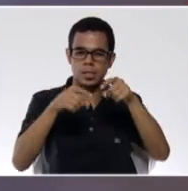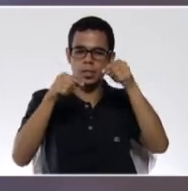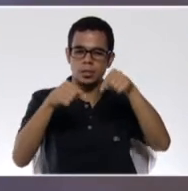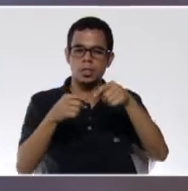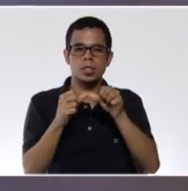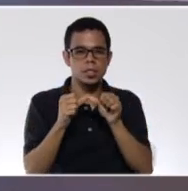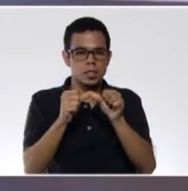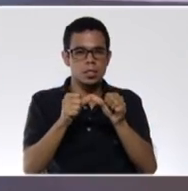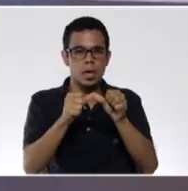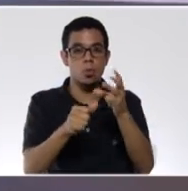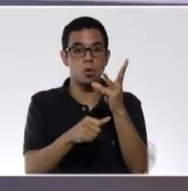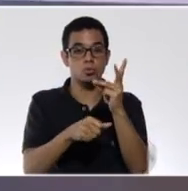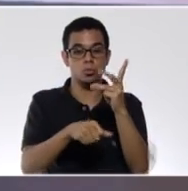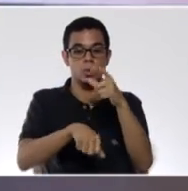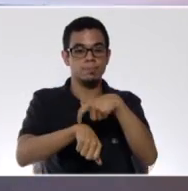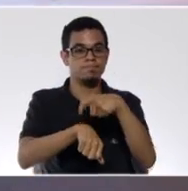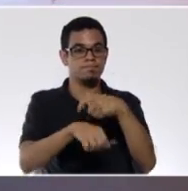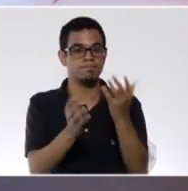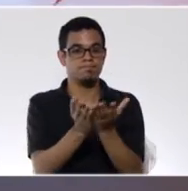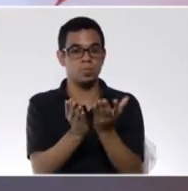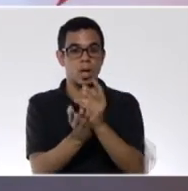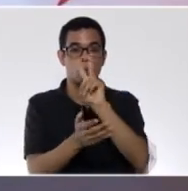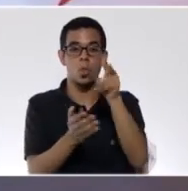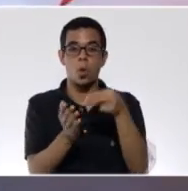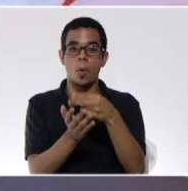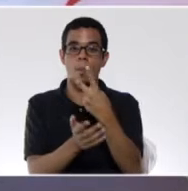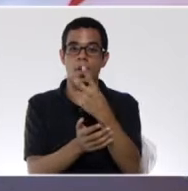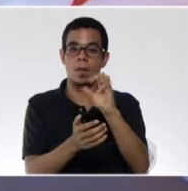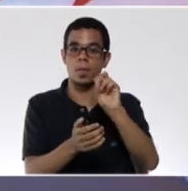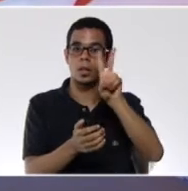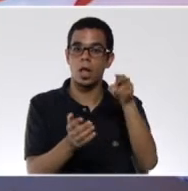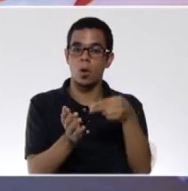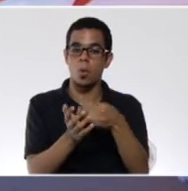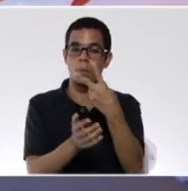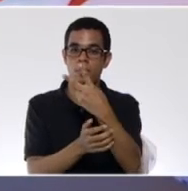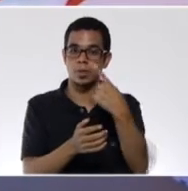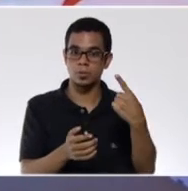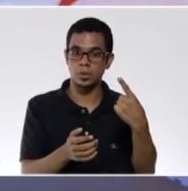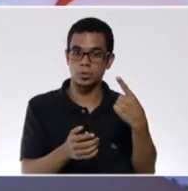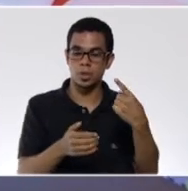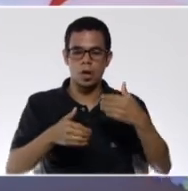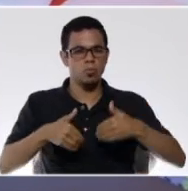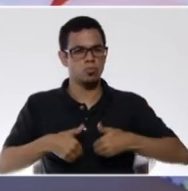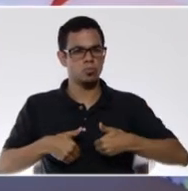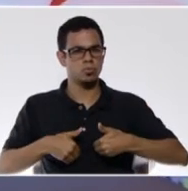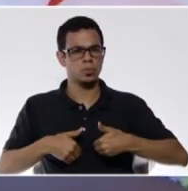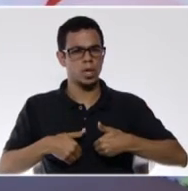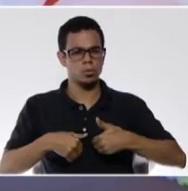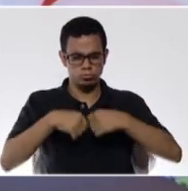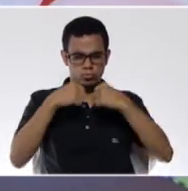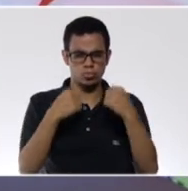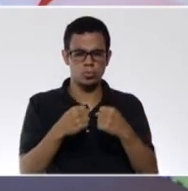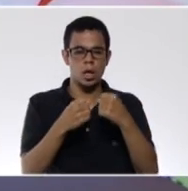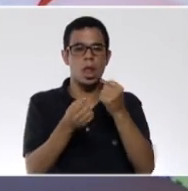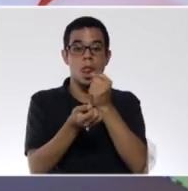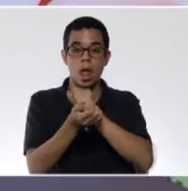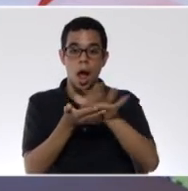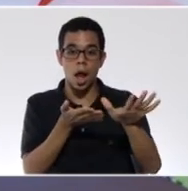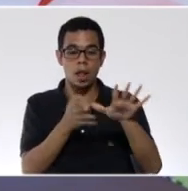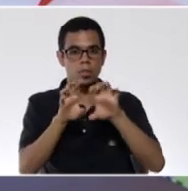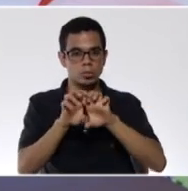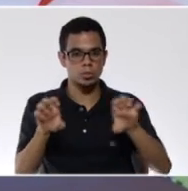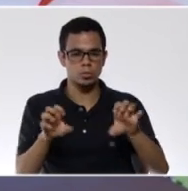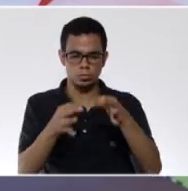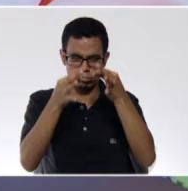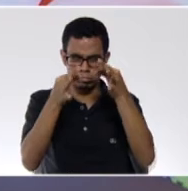continuar con su tercer momento del año escolar 2020-2021, fortaleciendo la educación gratuita y de